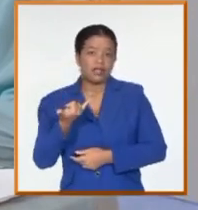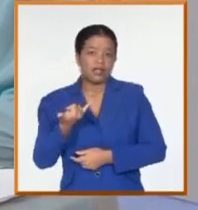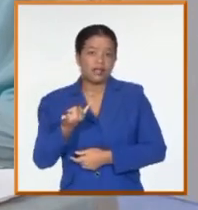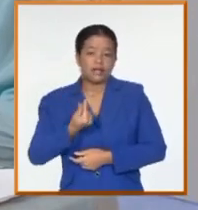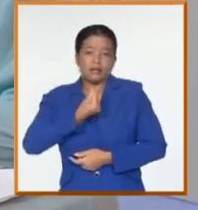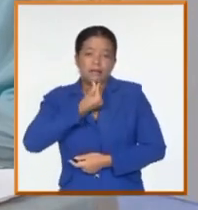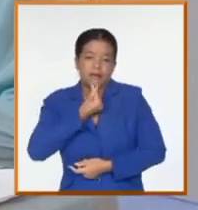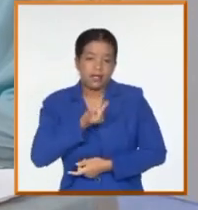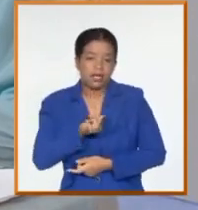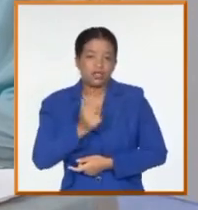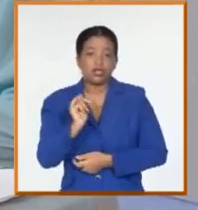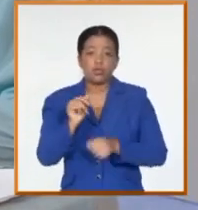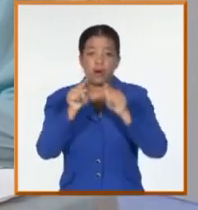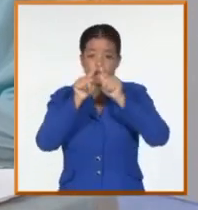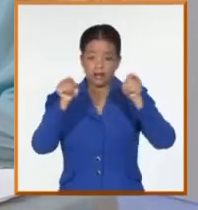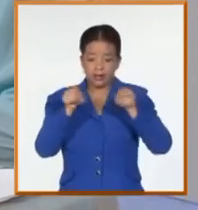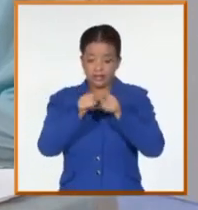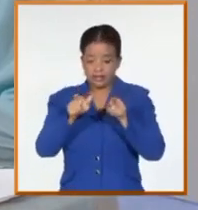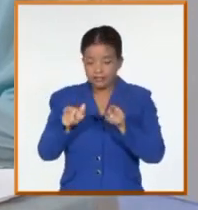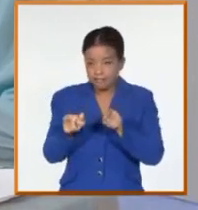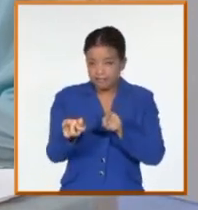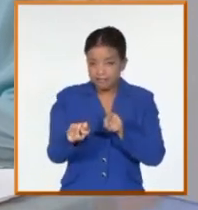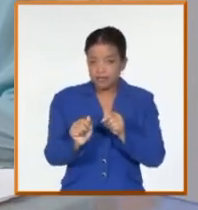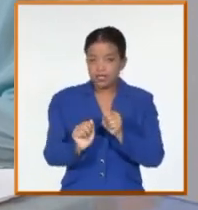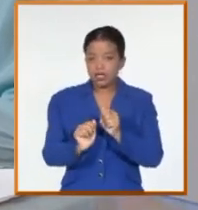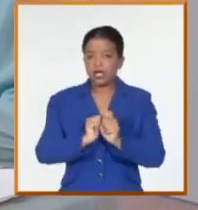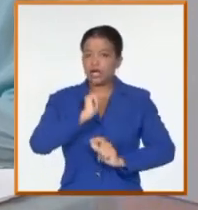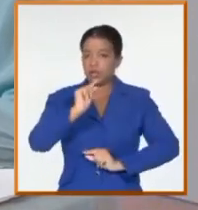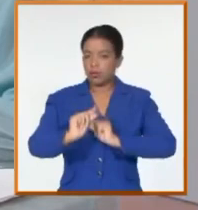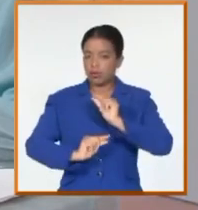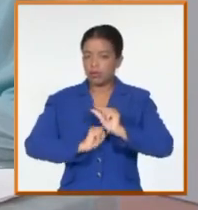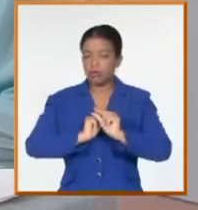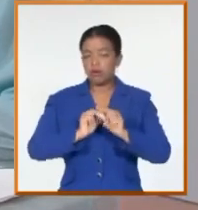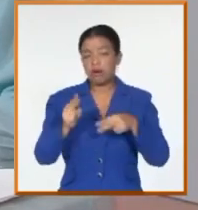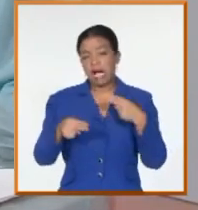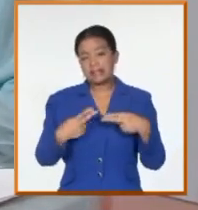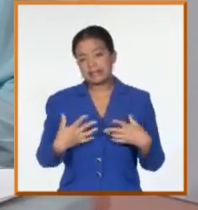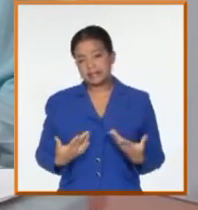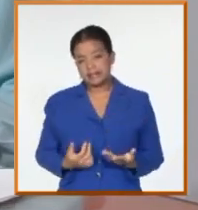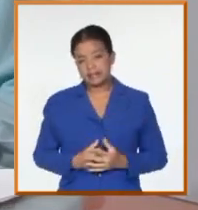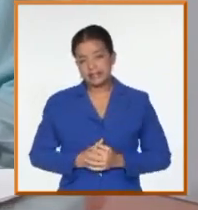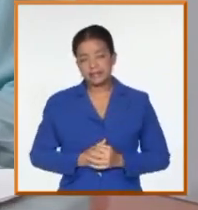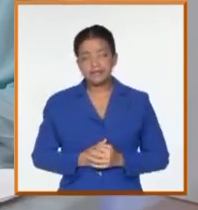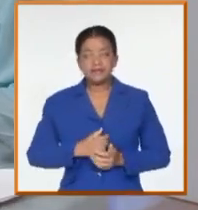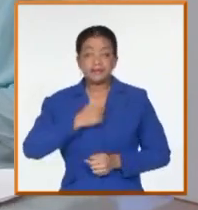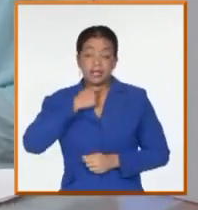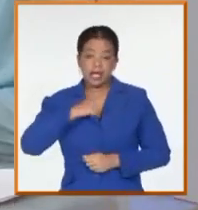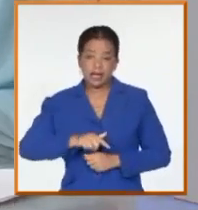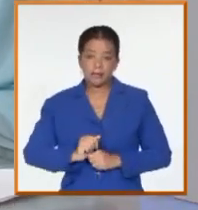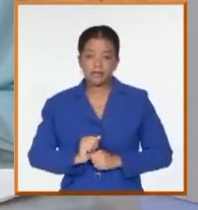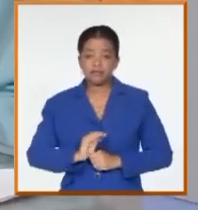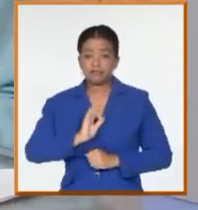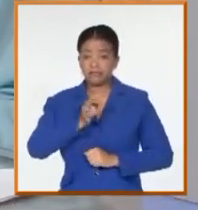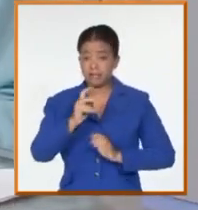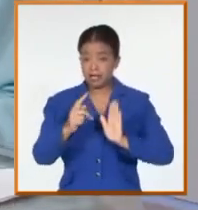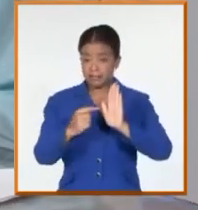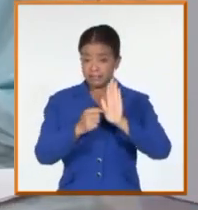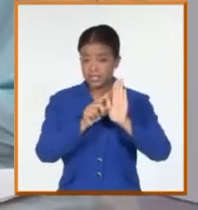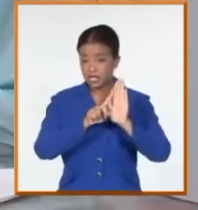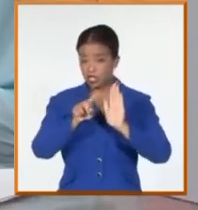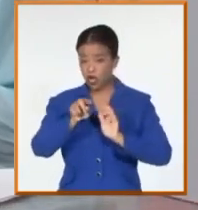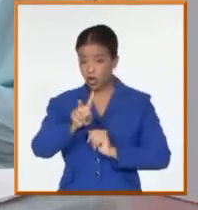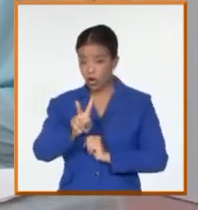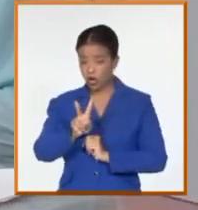cajeros automáticos aunque se le ha ido variando y buscando la variante a partir de la misma 111 del tema de